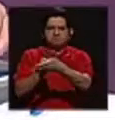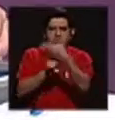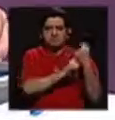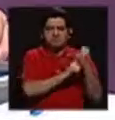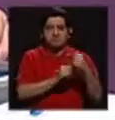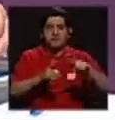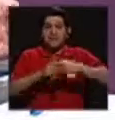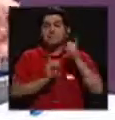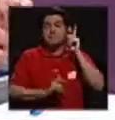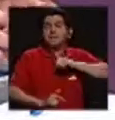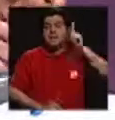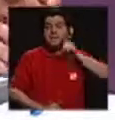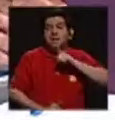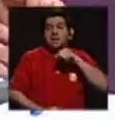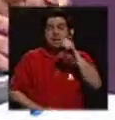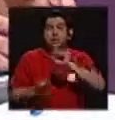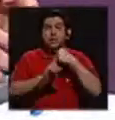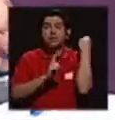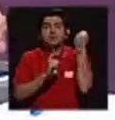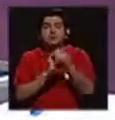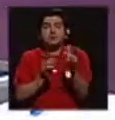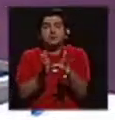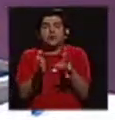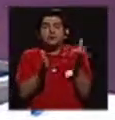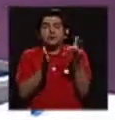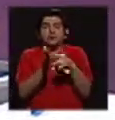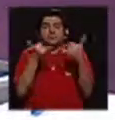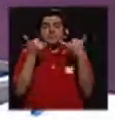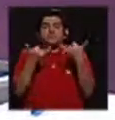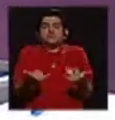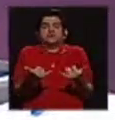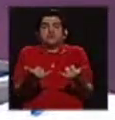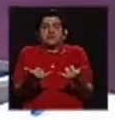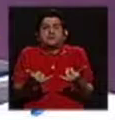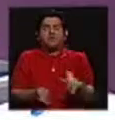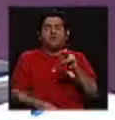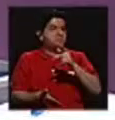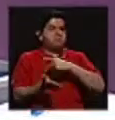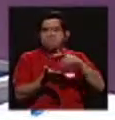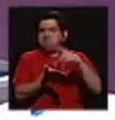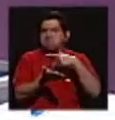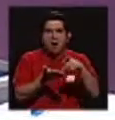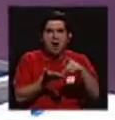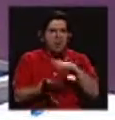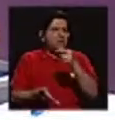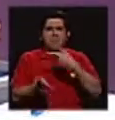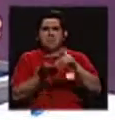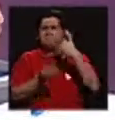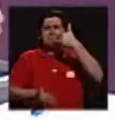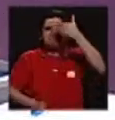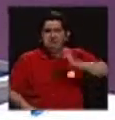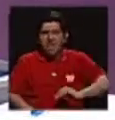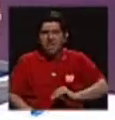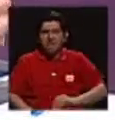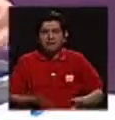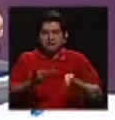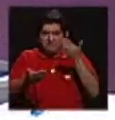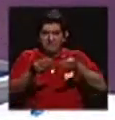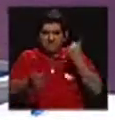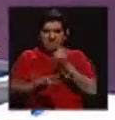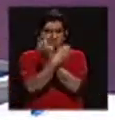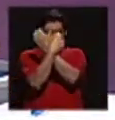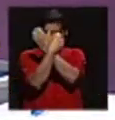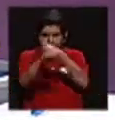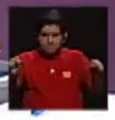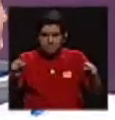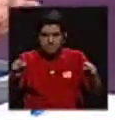el engaño, ¿verdad? Y las dejan en una condición de explotación, generalmente o no les pagan o les pagan muy mal, prácticamente para hacerles